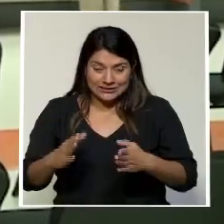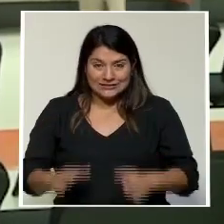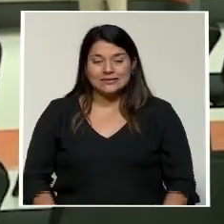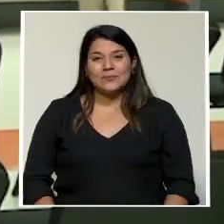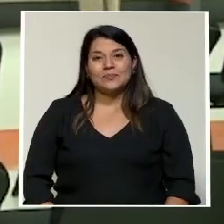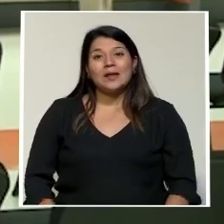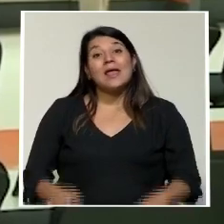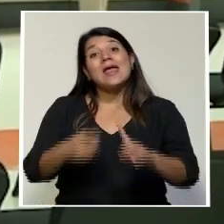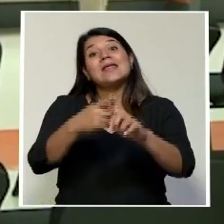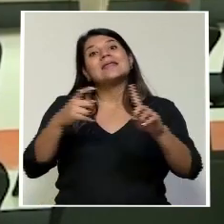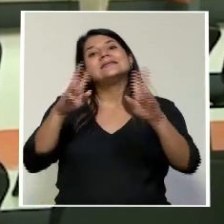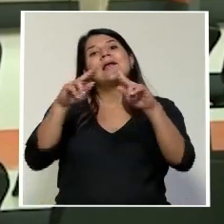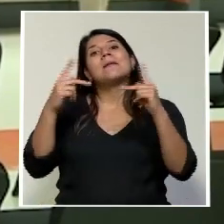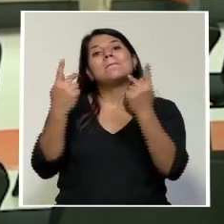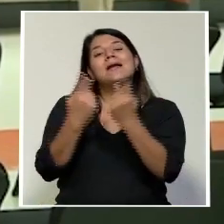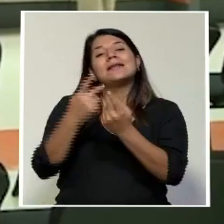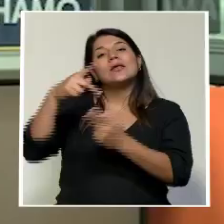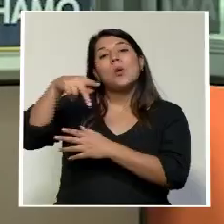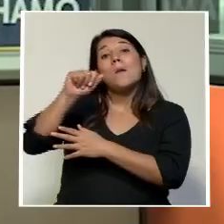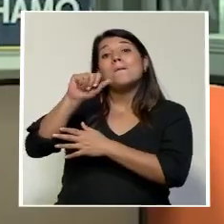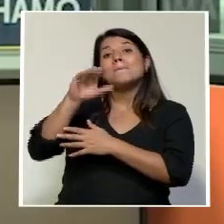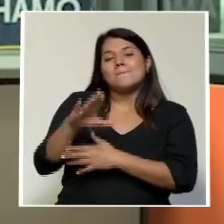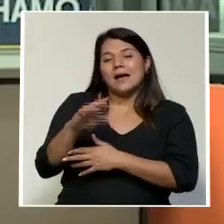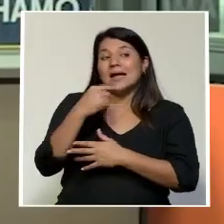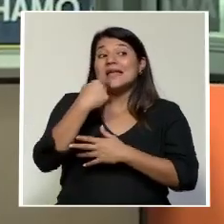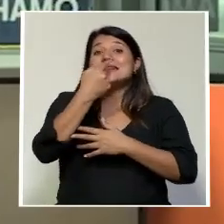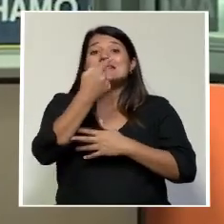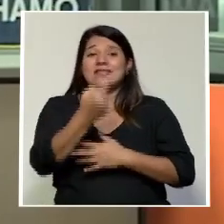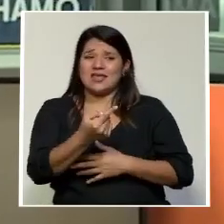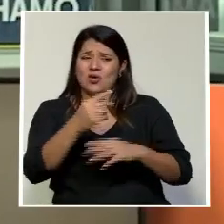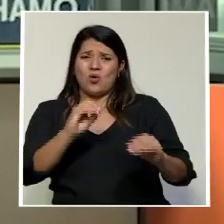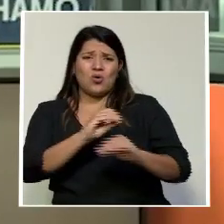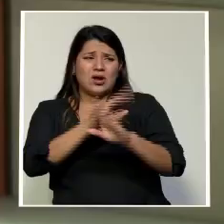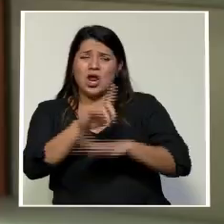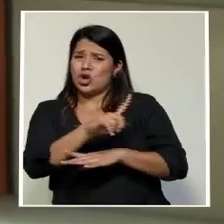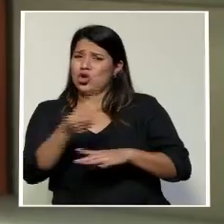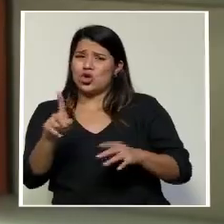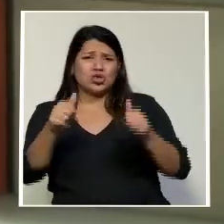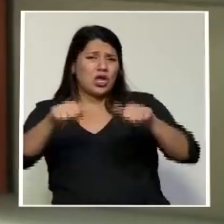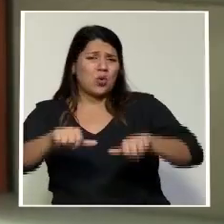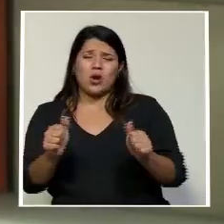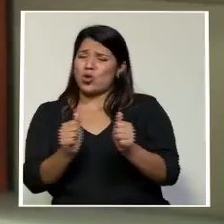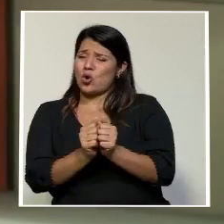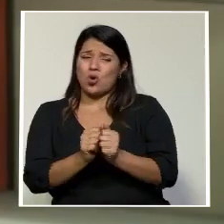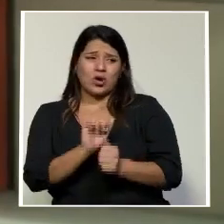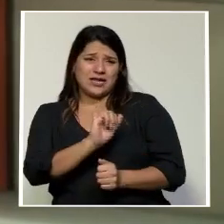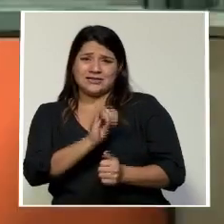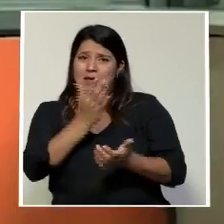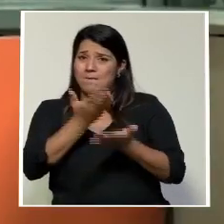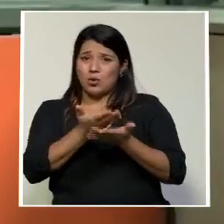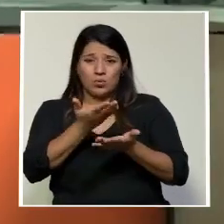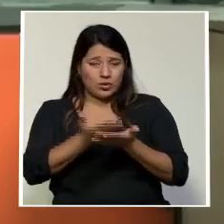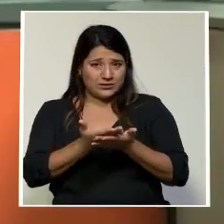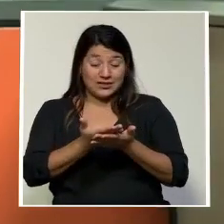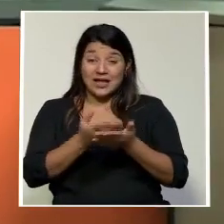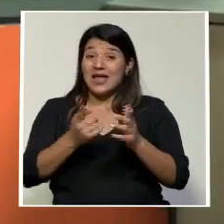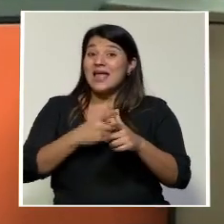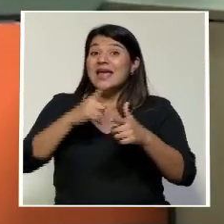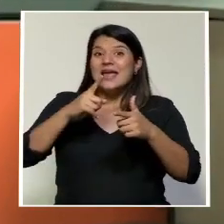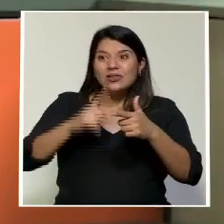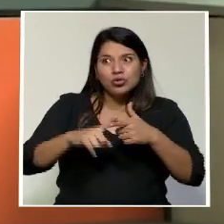la bancada del Partido de Acción Ciudadana se dejó claro su oposición a la propuesta de dispensar este proyecto, lo que llevó a